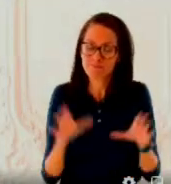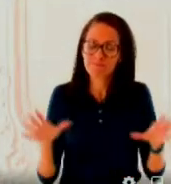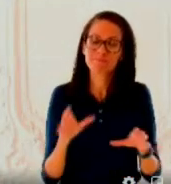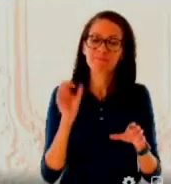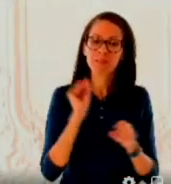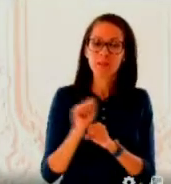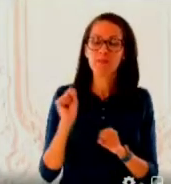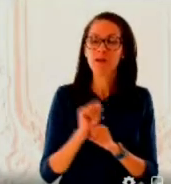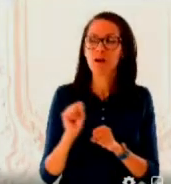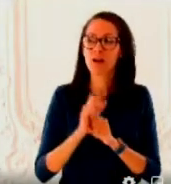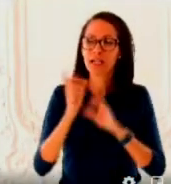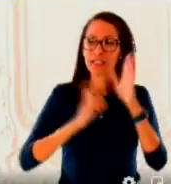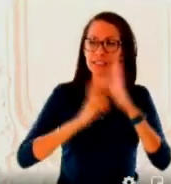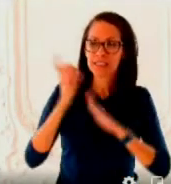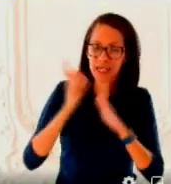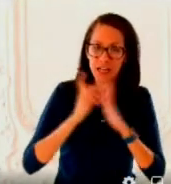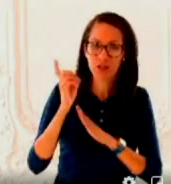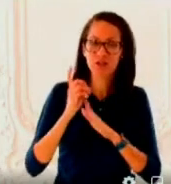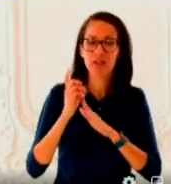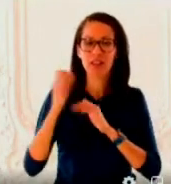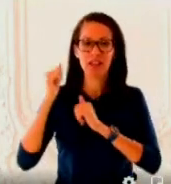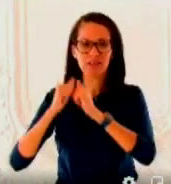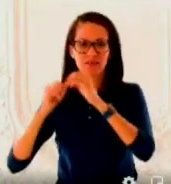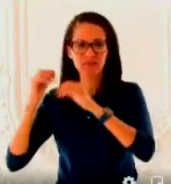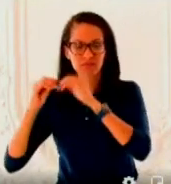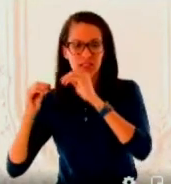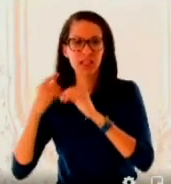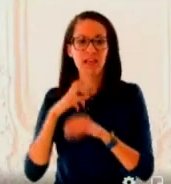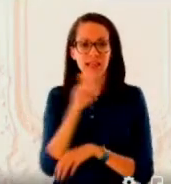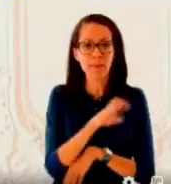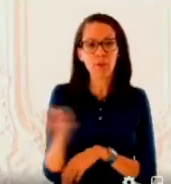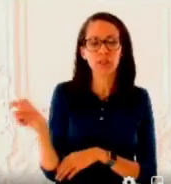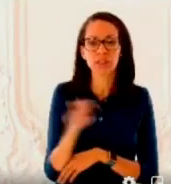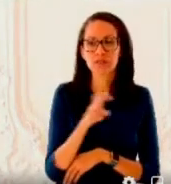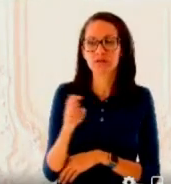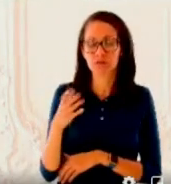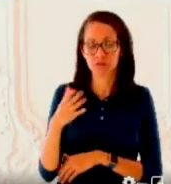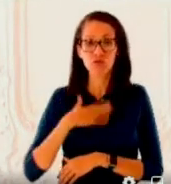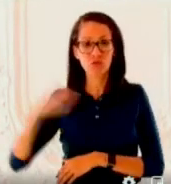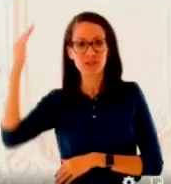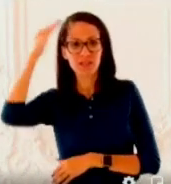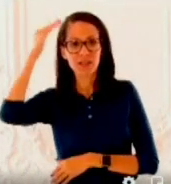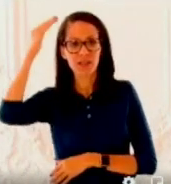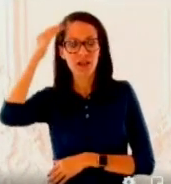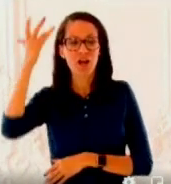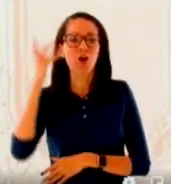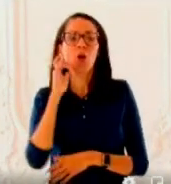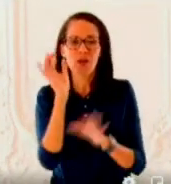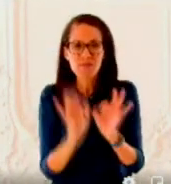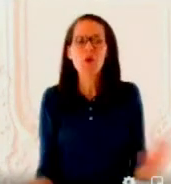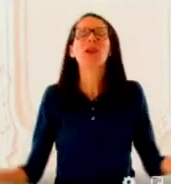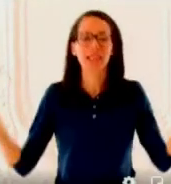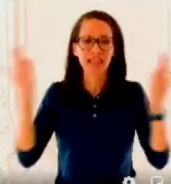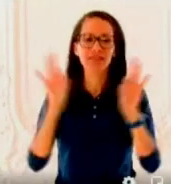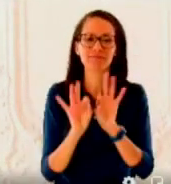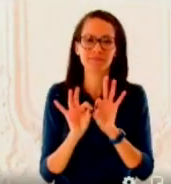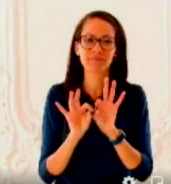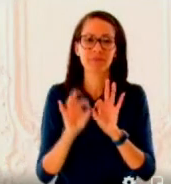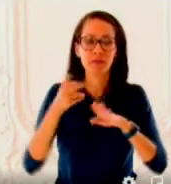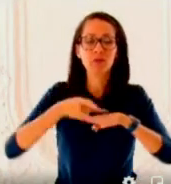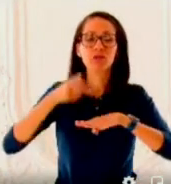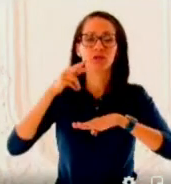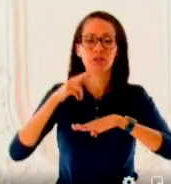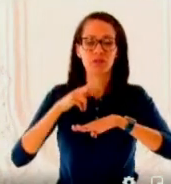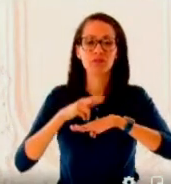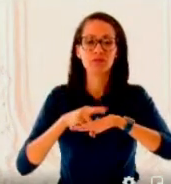el desarrollo y rehabilitación de infraestructura de transportación. Así que yo sé lo crítico, importante que es para Puerto Rico